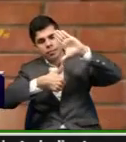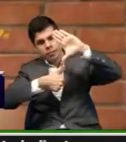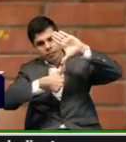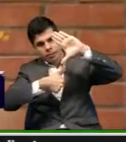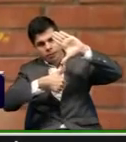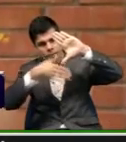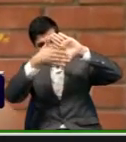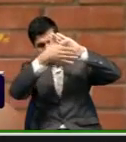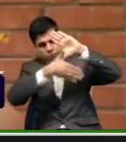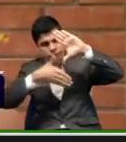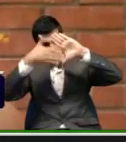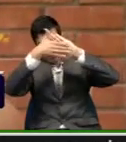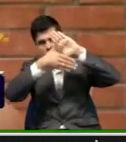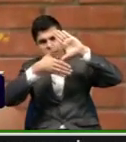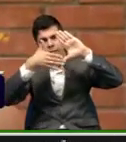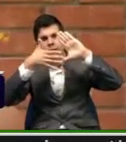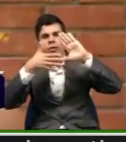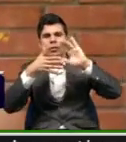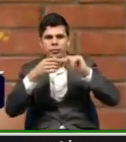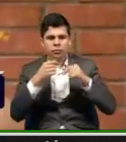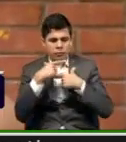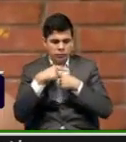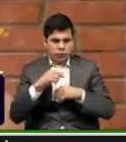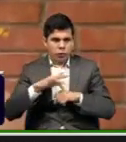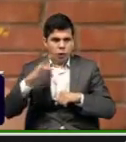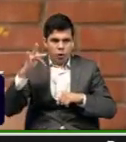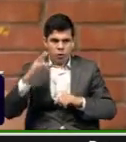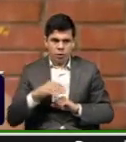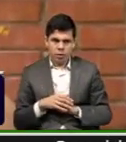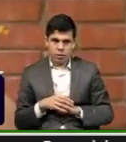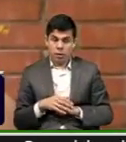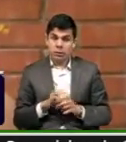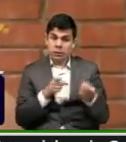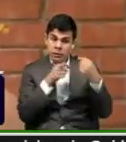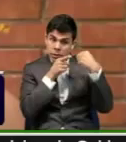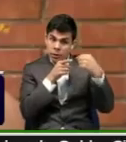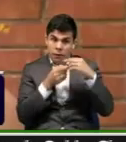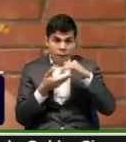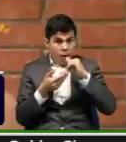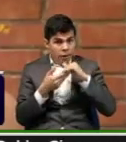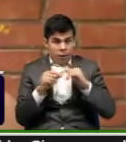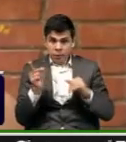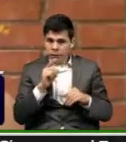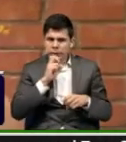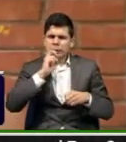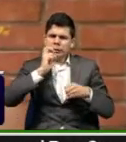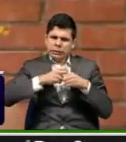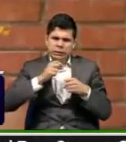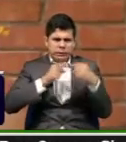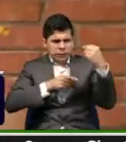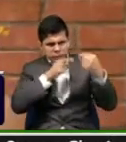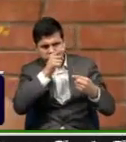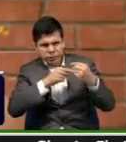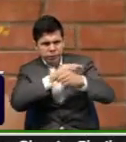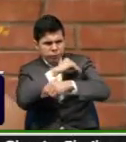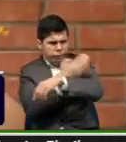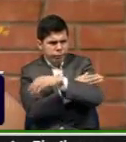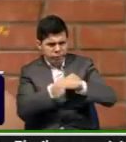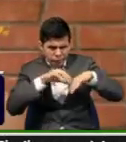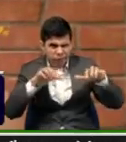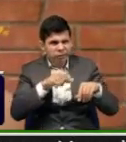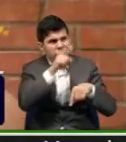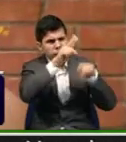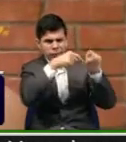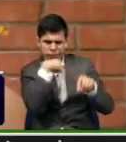medalla de oro. Los combates fueron bastante fuertes, fue contra contrincantes que habían estado en los olímpicos de